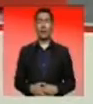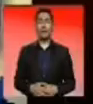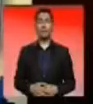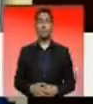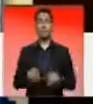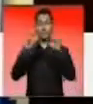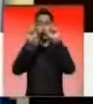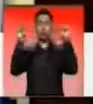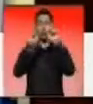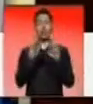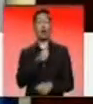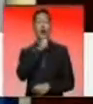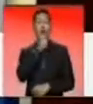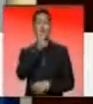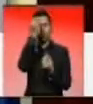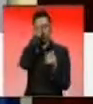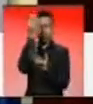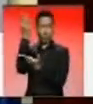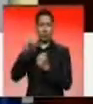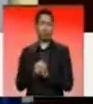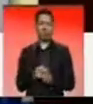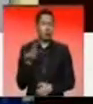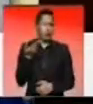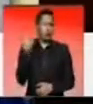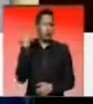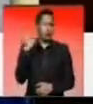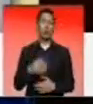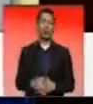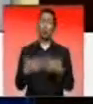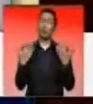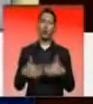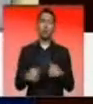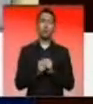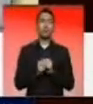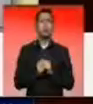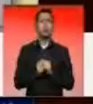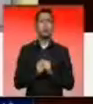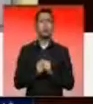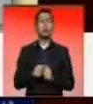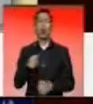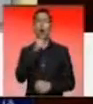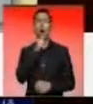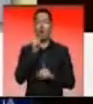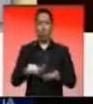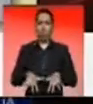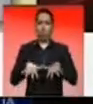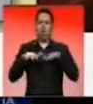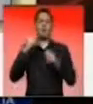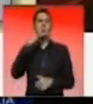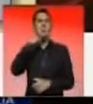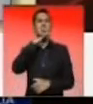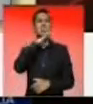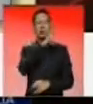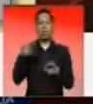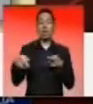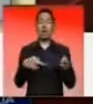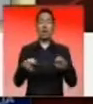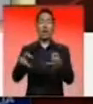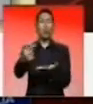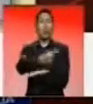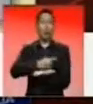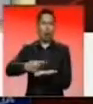Interagua informa que en las últimas horas se ha registrado un significativo aumento de niveles de turbiedad del río Guayas, fuente